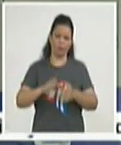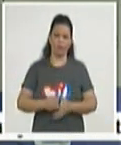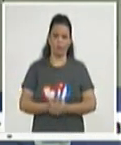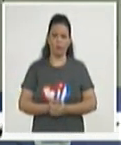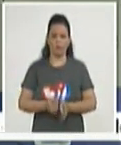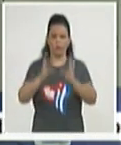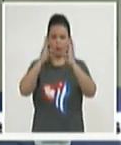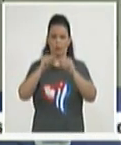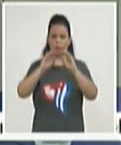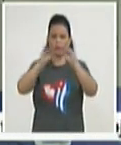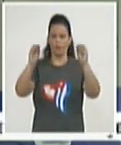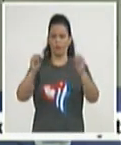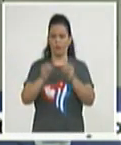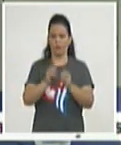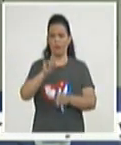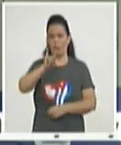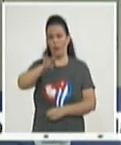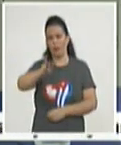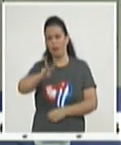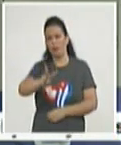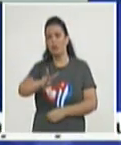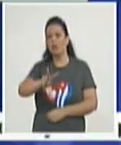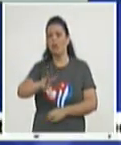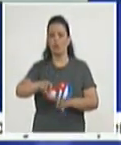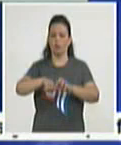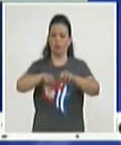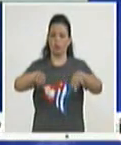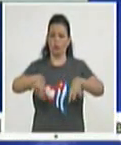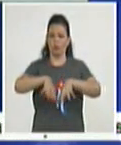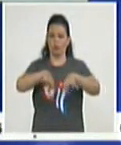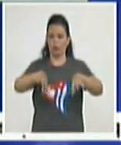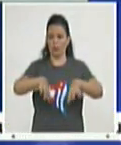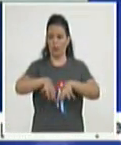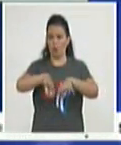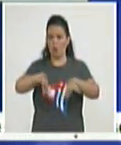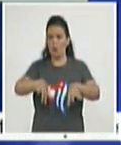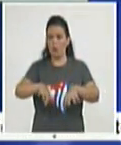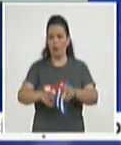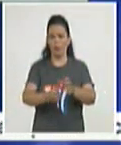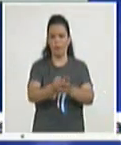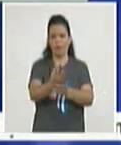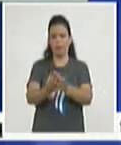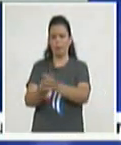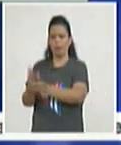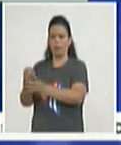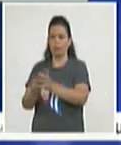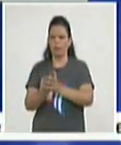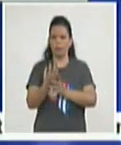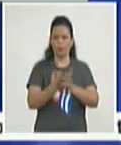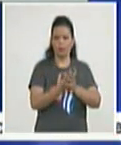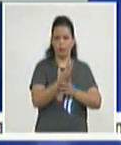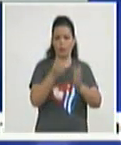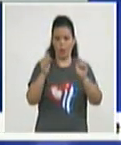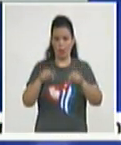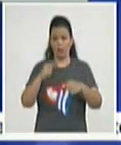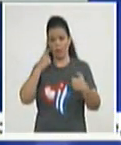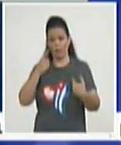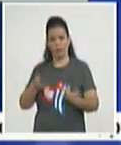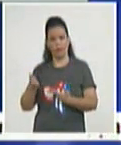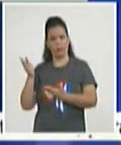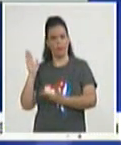total de 92 eventos activos en estos momentos en nuestro país, ahí lo tienen en el